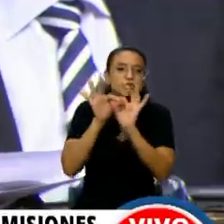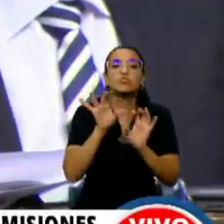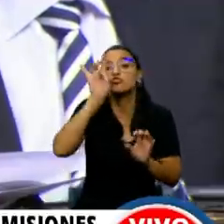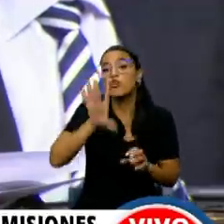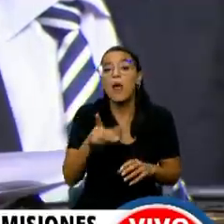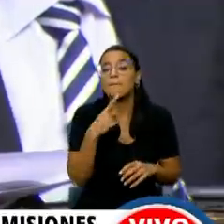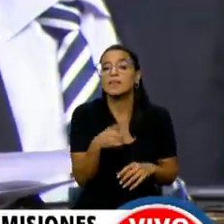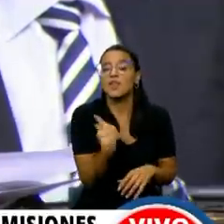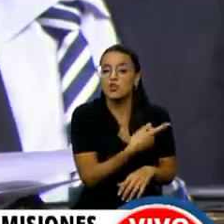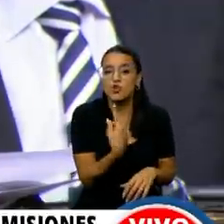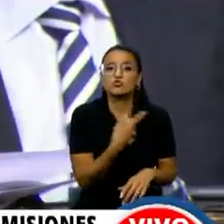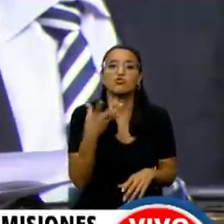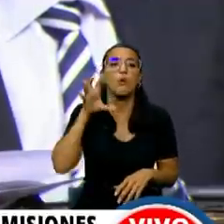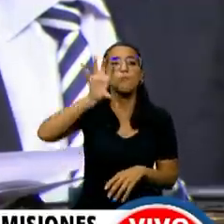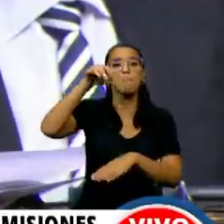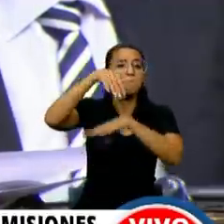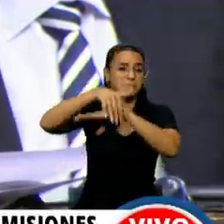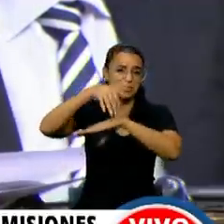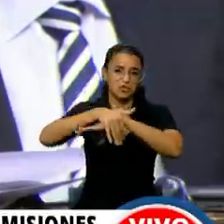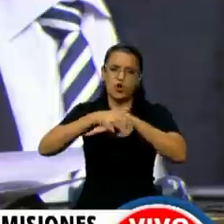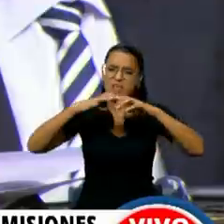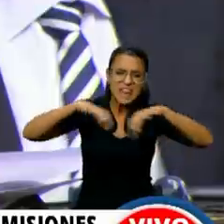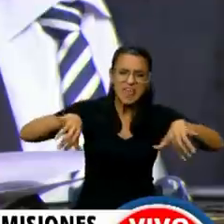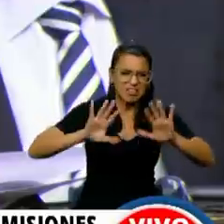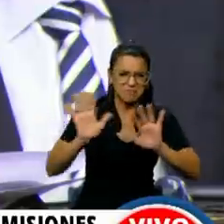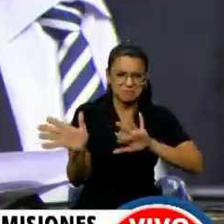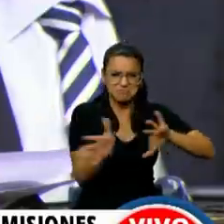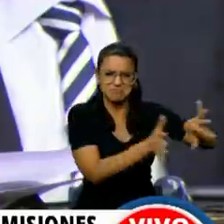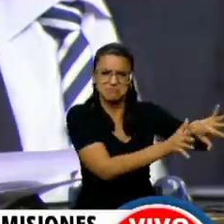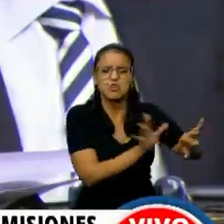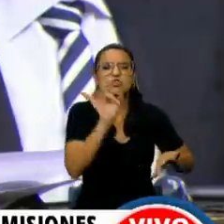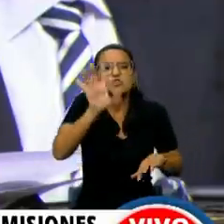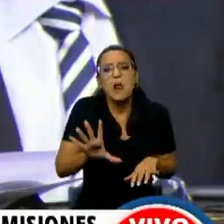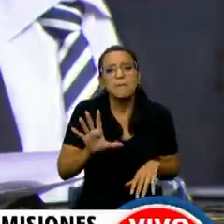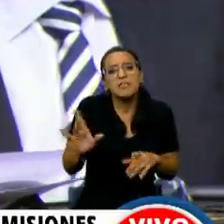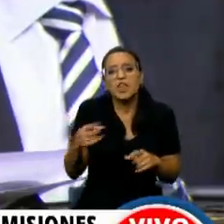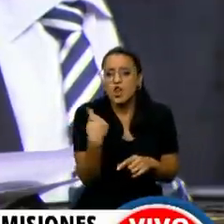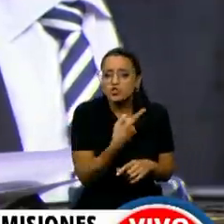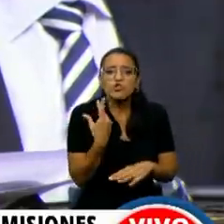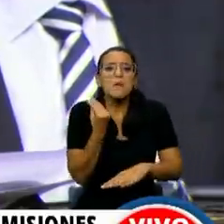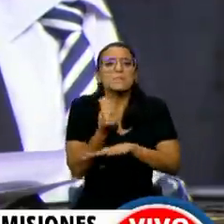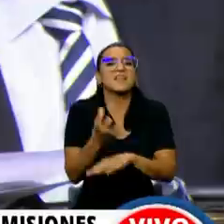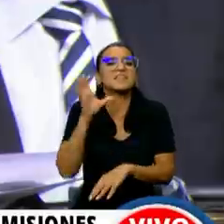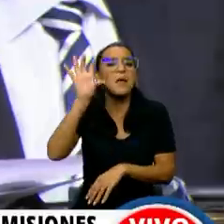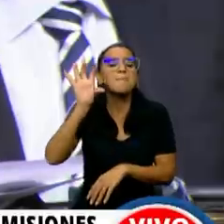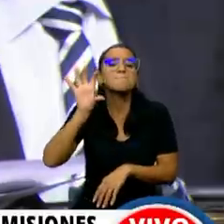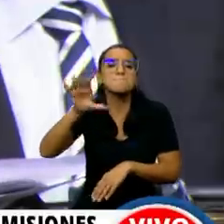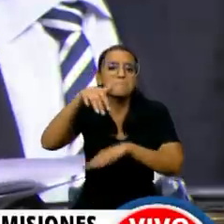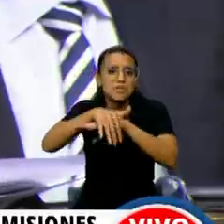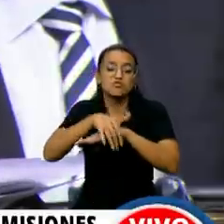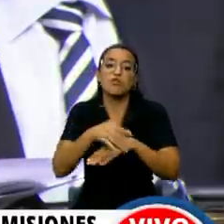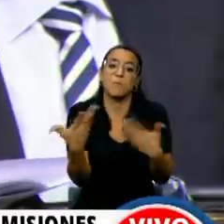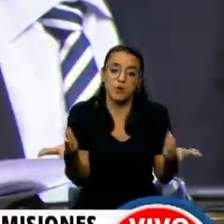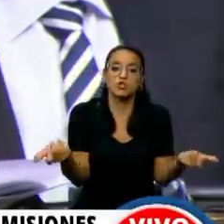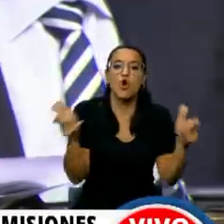respondemos al pueblo de misiones lejos de las grietas en ese contexto hemos venidos a la comisión de presupuesto que